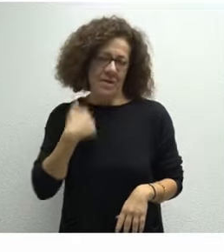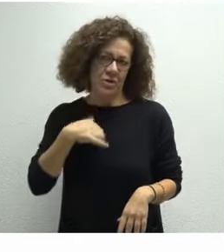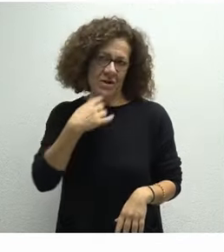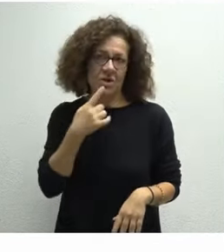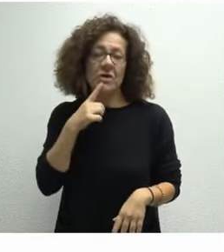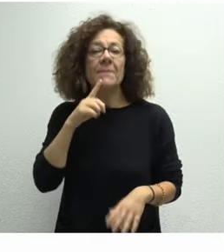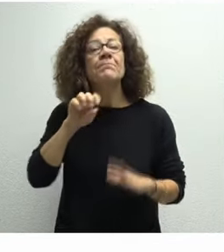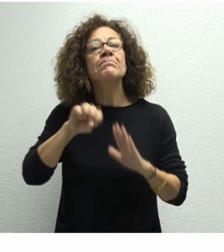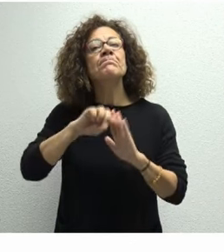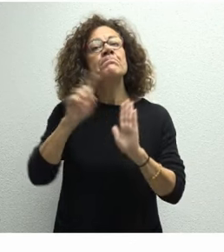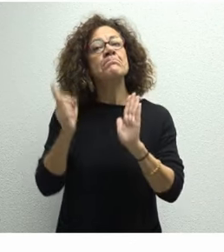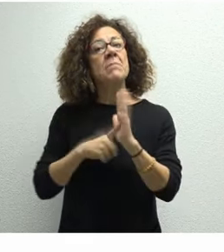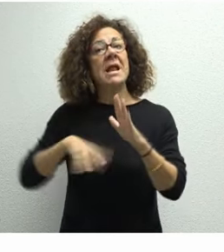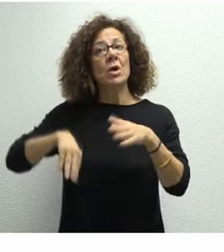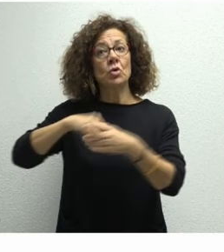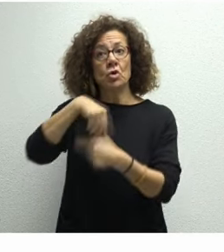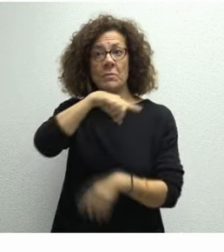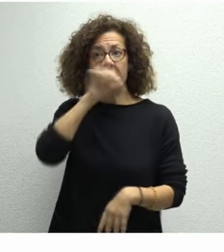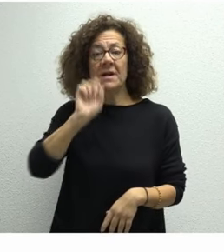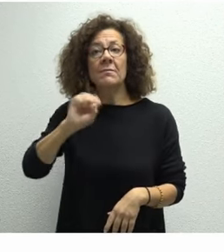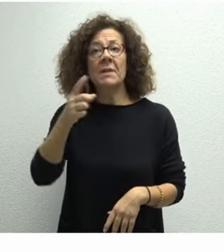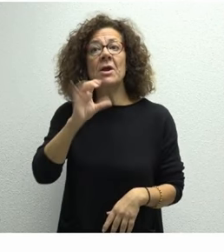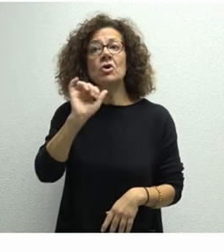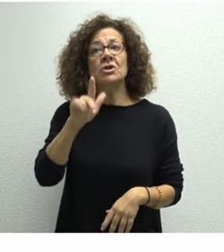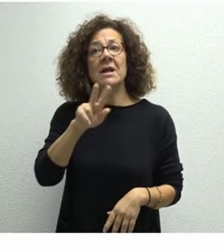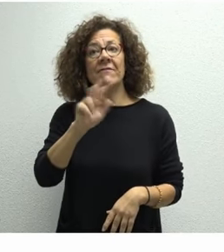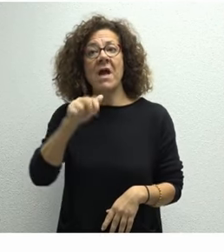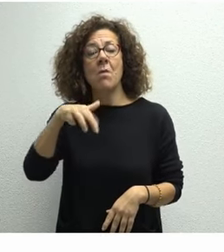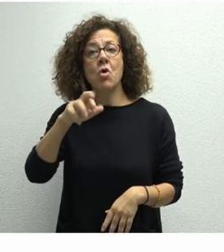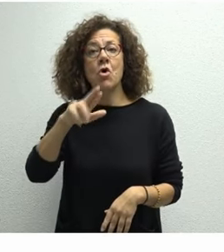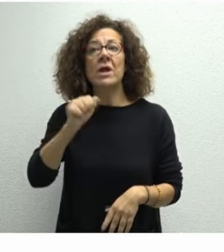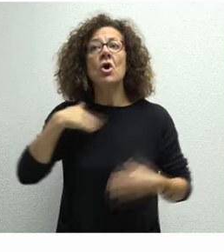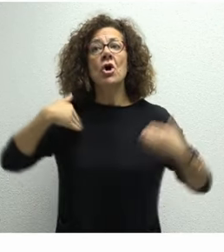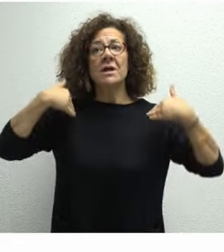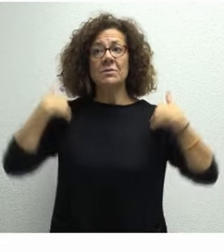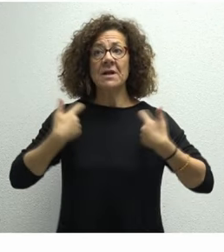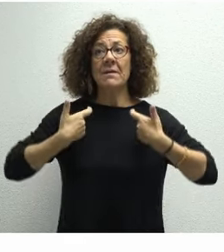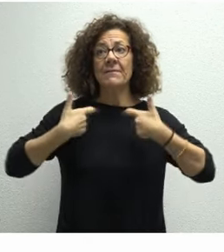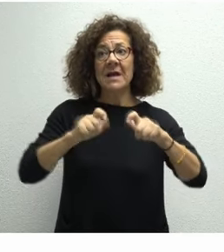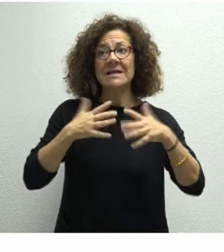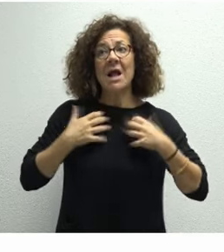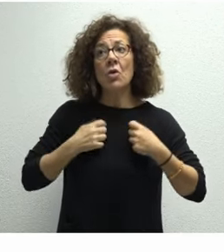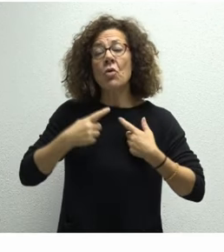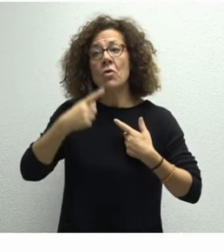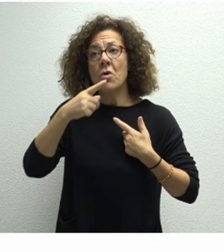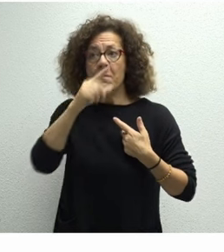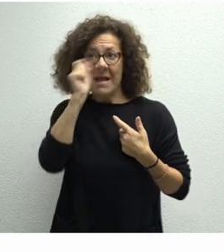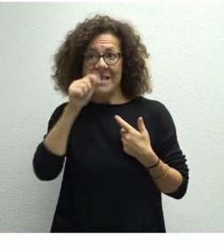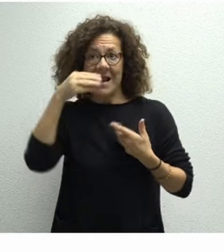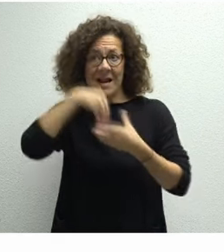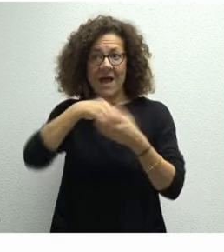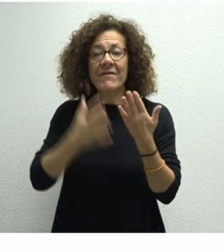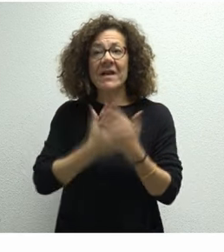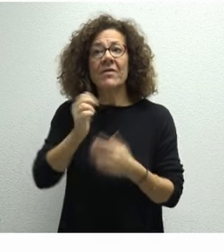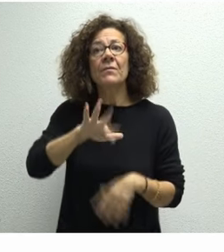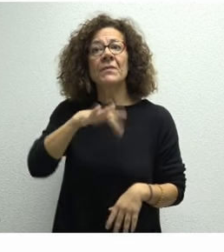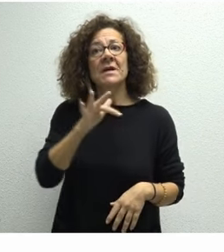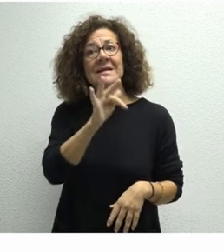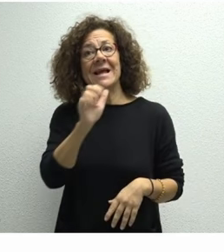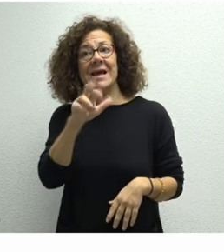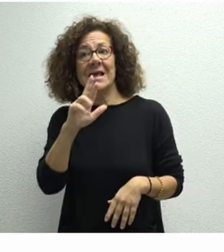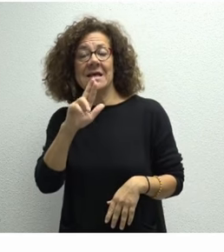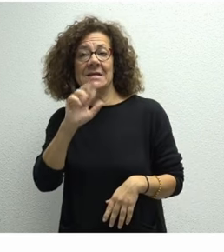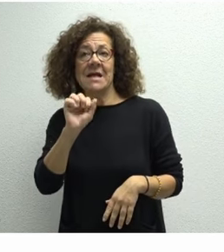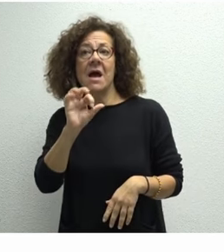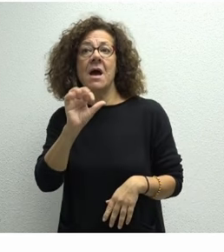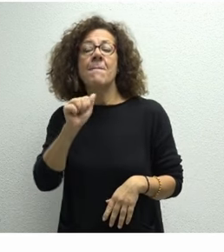plena inclusión Madrid e primero va a hablar Silvia Moreno que es la responsable del área de Salud Mental en la federación después va a hablar Teresa Martín Ortega